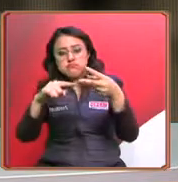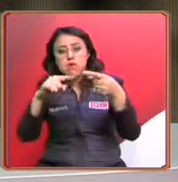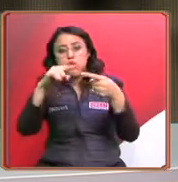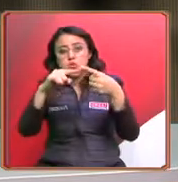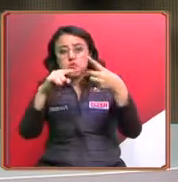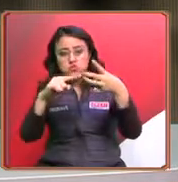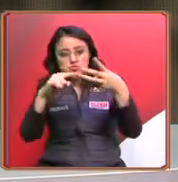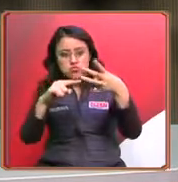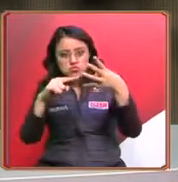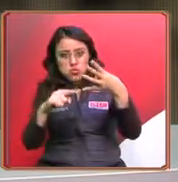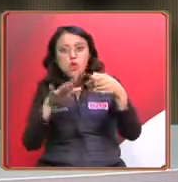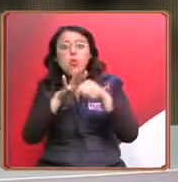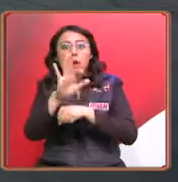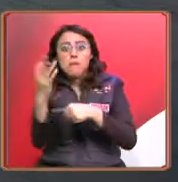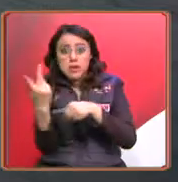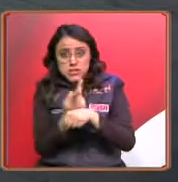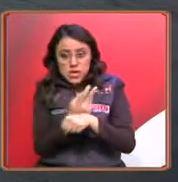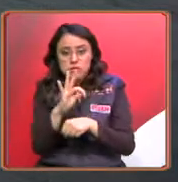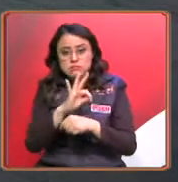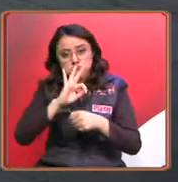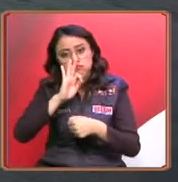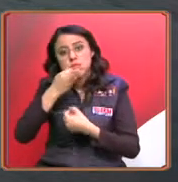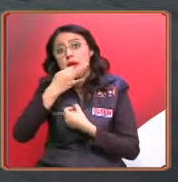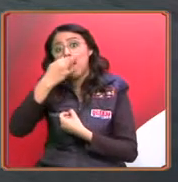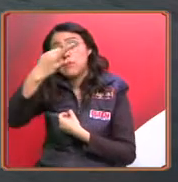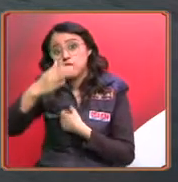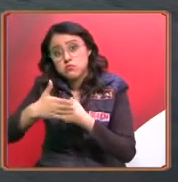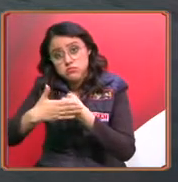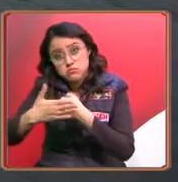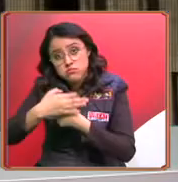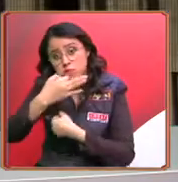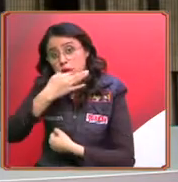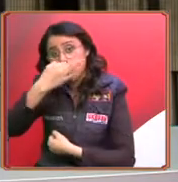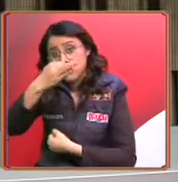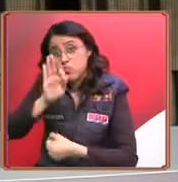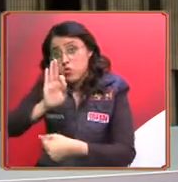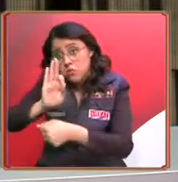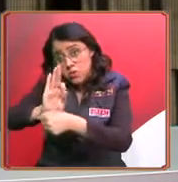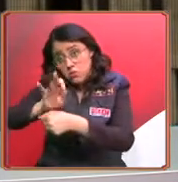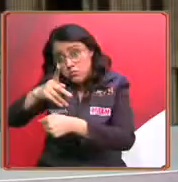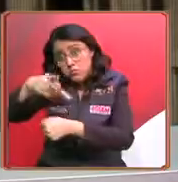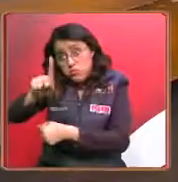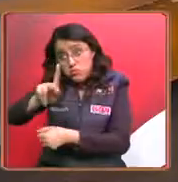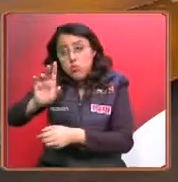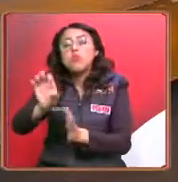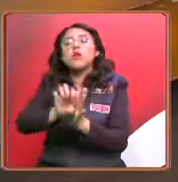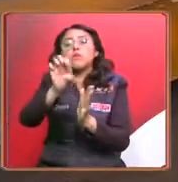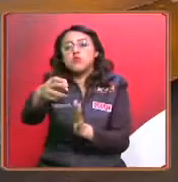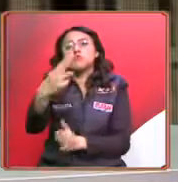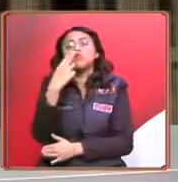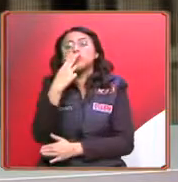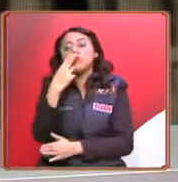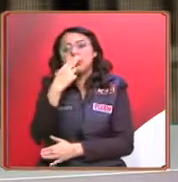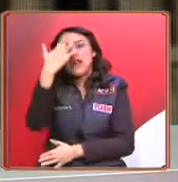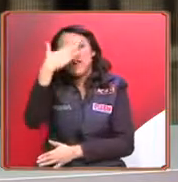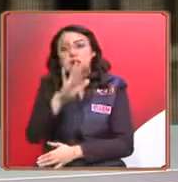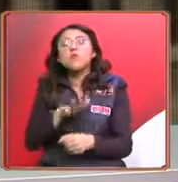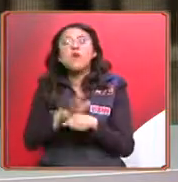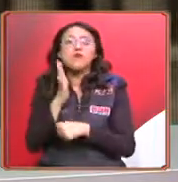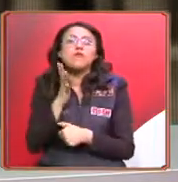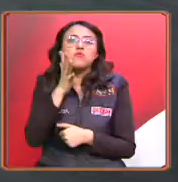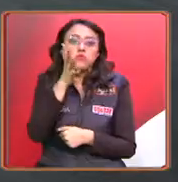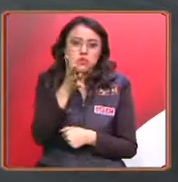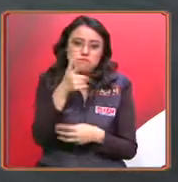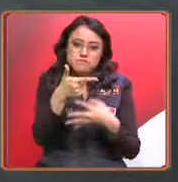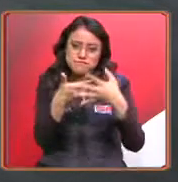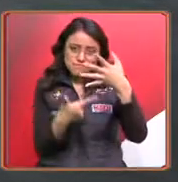puede pasarte esto, y listo. Prevenido, el que ya compra unos cigarrillos o compra alcohol, ya sabe lo que le tira. Y